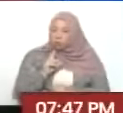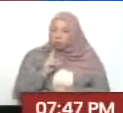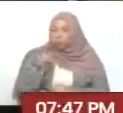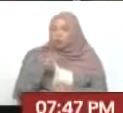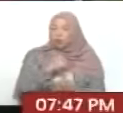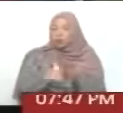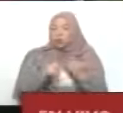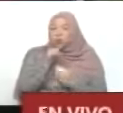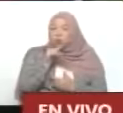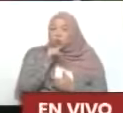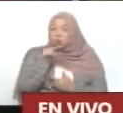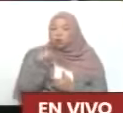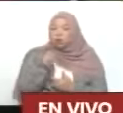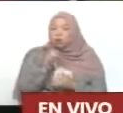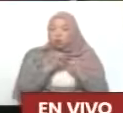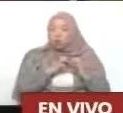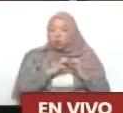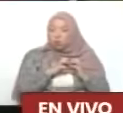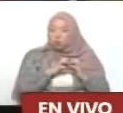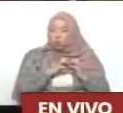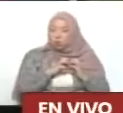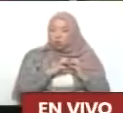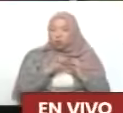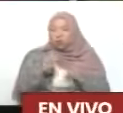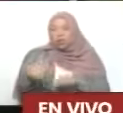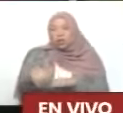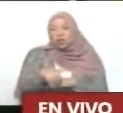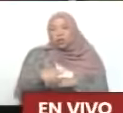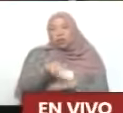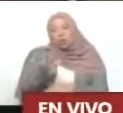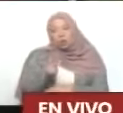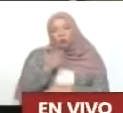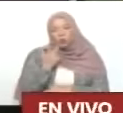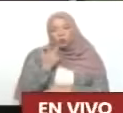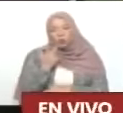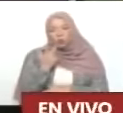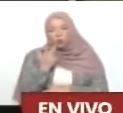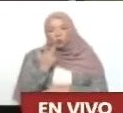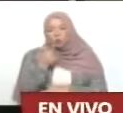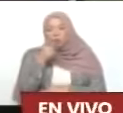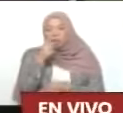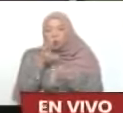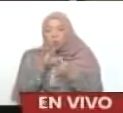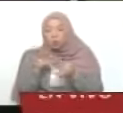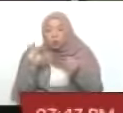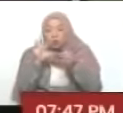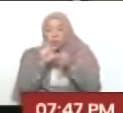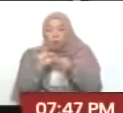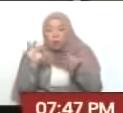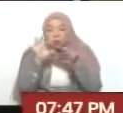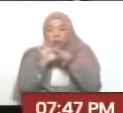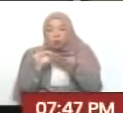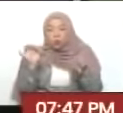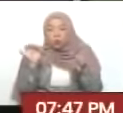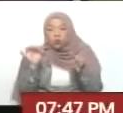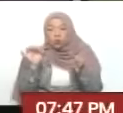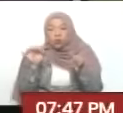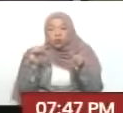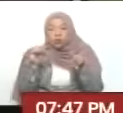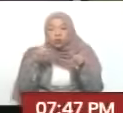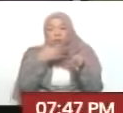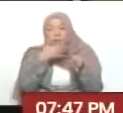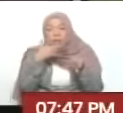instituciones, la segunda cavidad del corazón, las calles. La tercera, el relato. El relato. Tenemos que militar en el